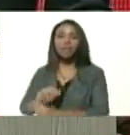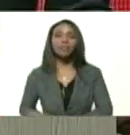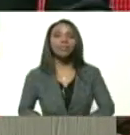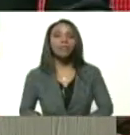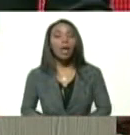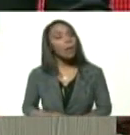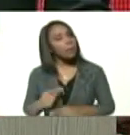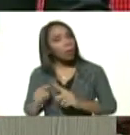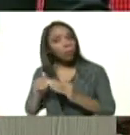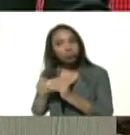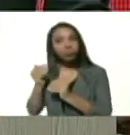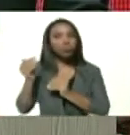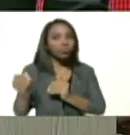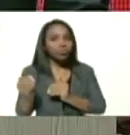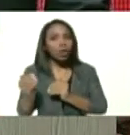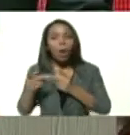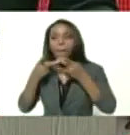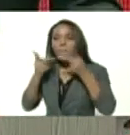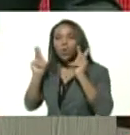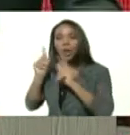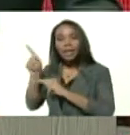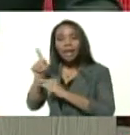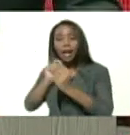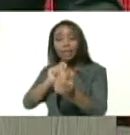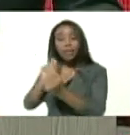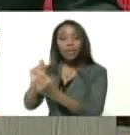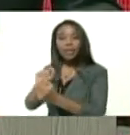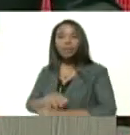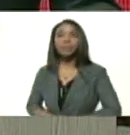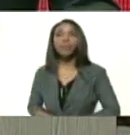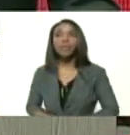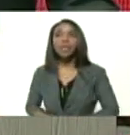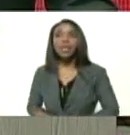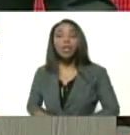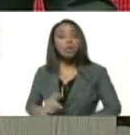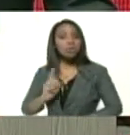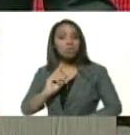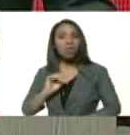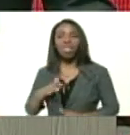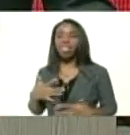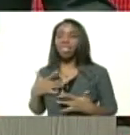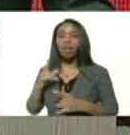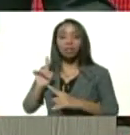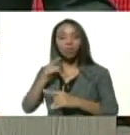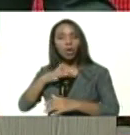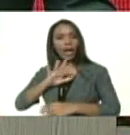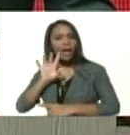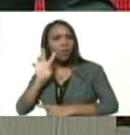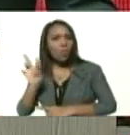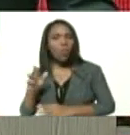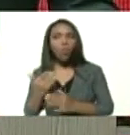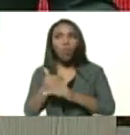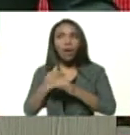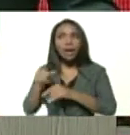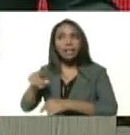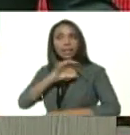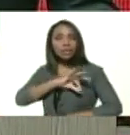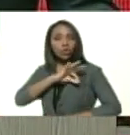Pero después de que saliera publicada esa entrevista, no contento con ello, este